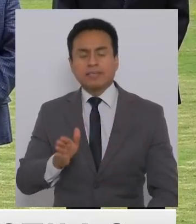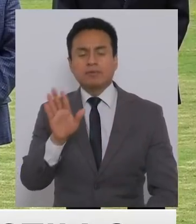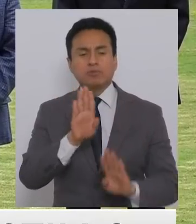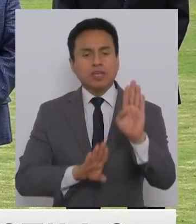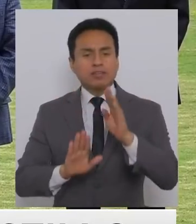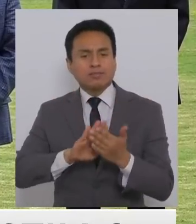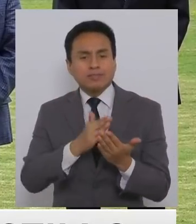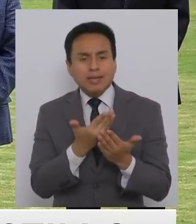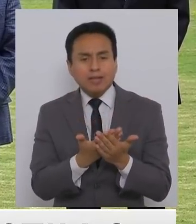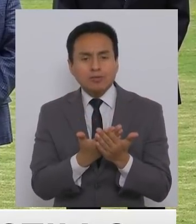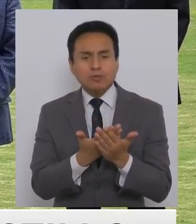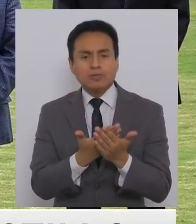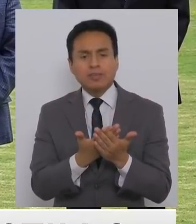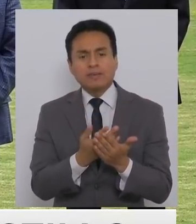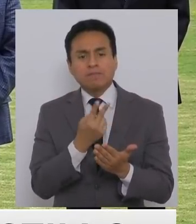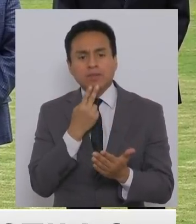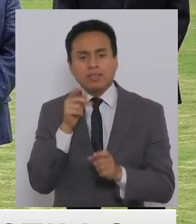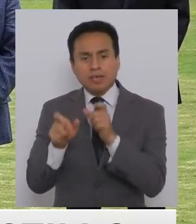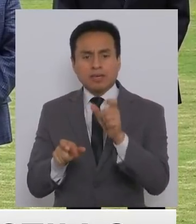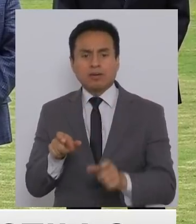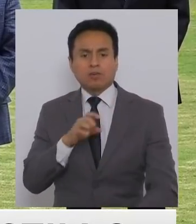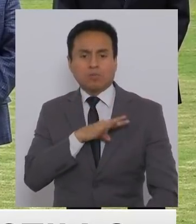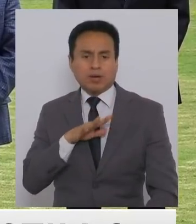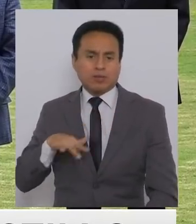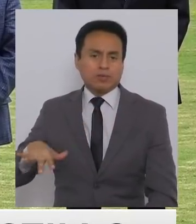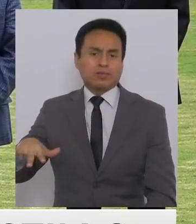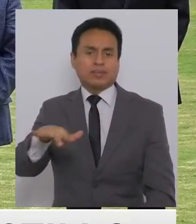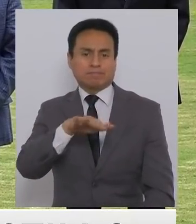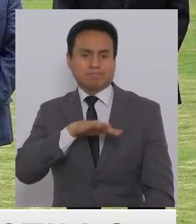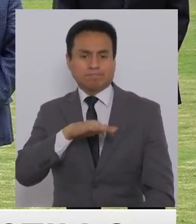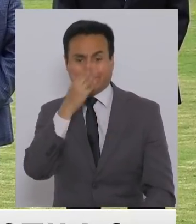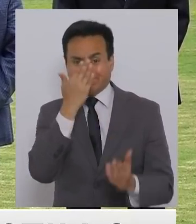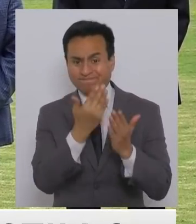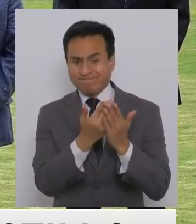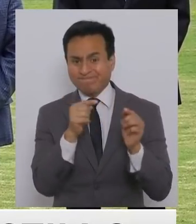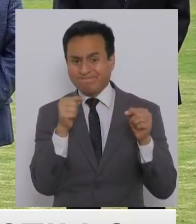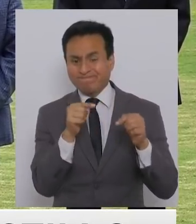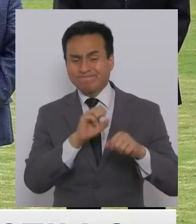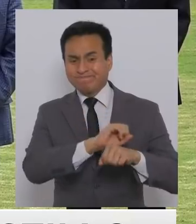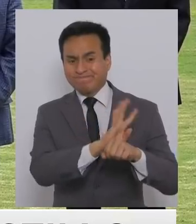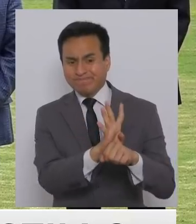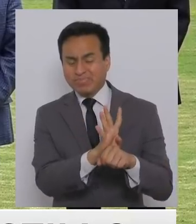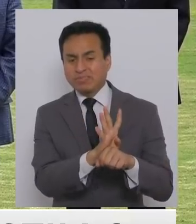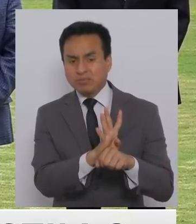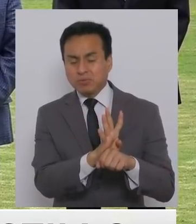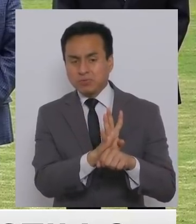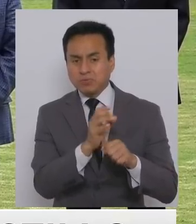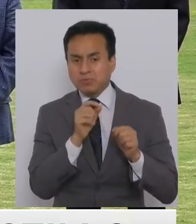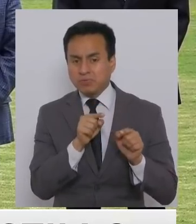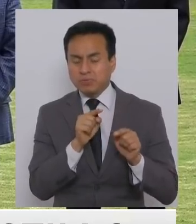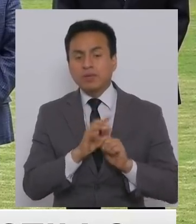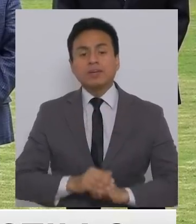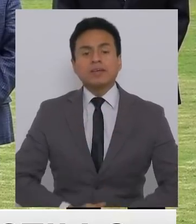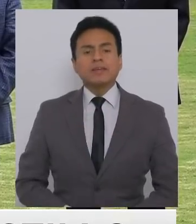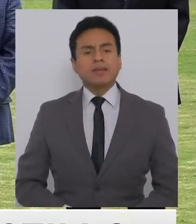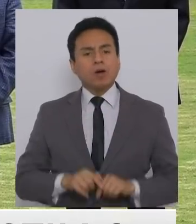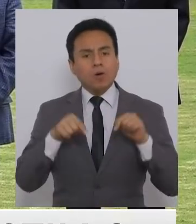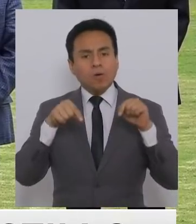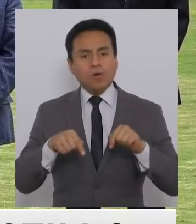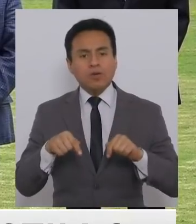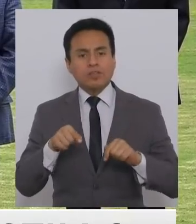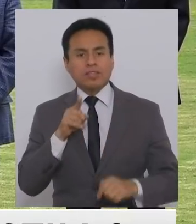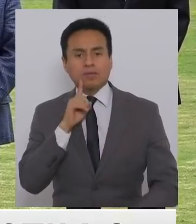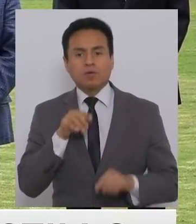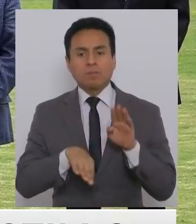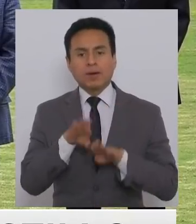salud y la vida de nuestros compatriotas frente a la pandemia del coronavirus. Hoy tenemos más